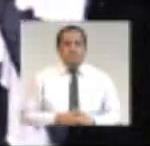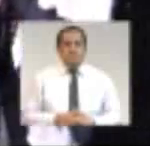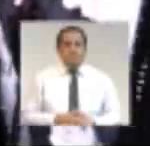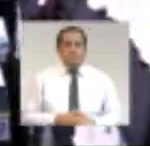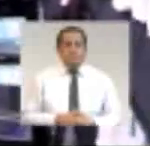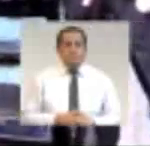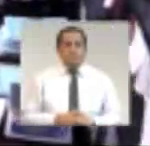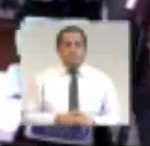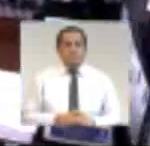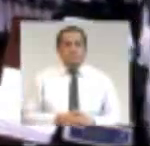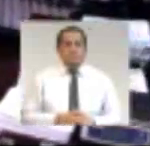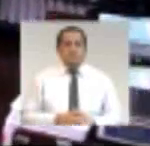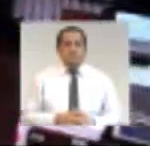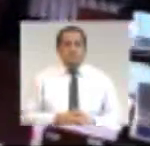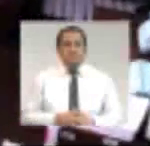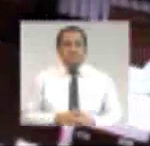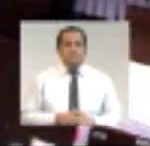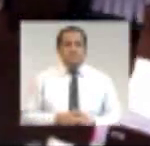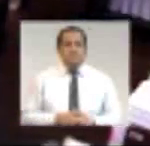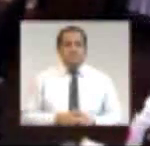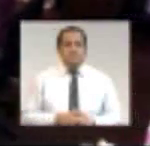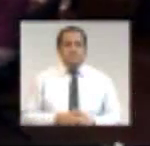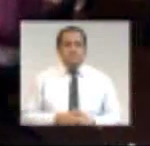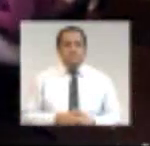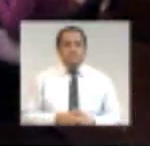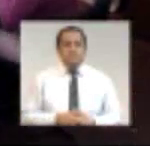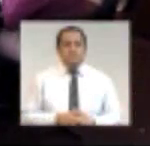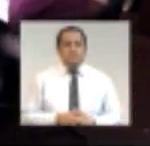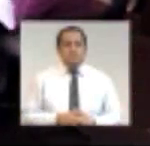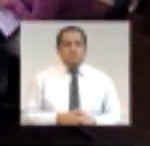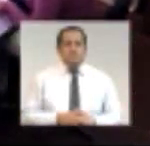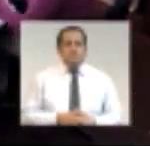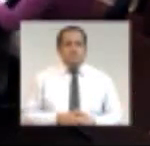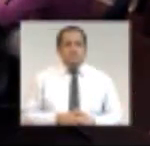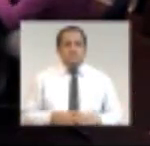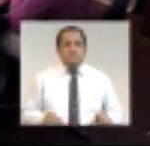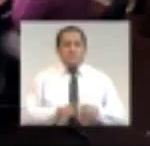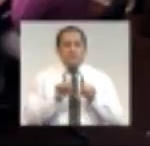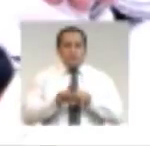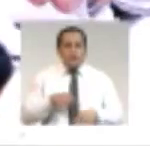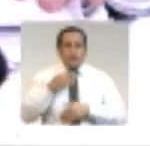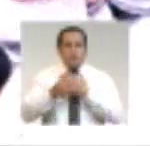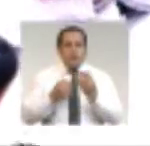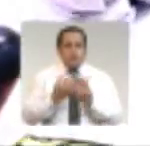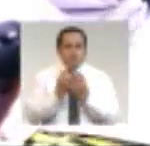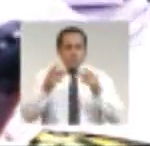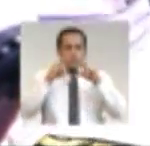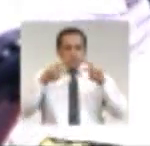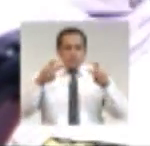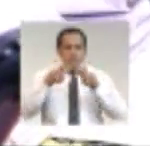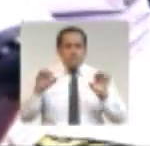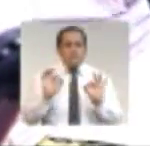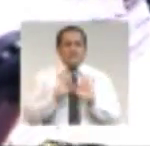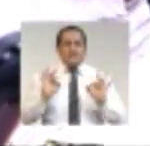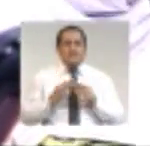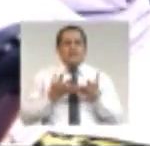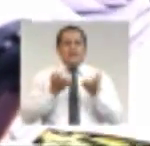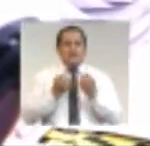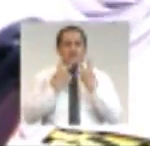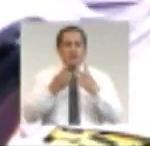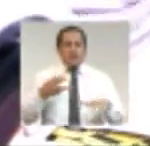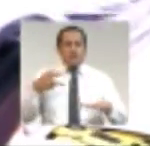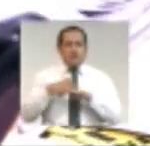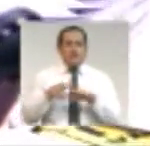Mientras Mientras avanzaron las investigaciones, nadie